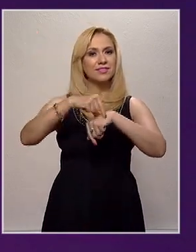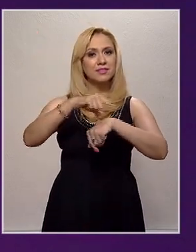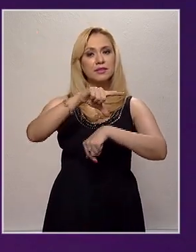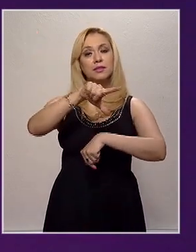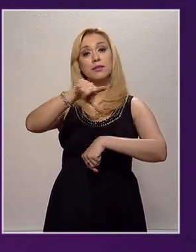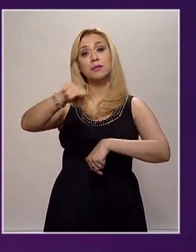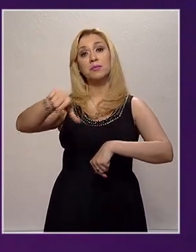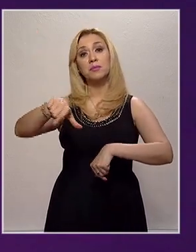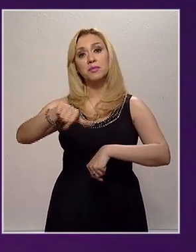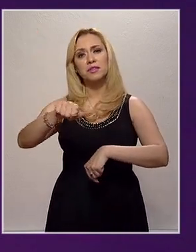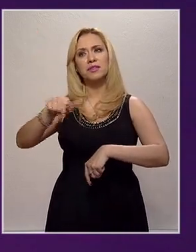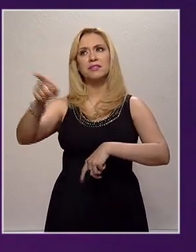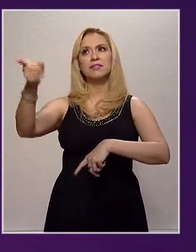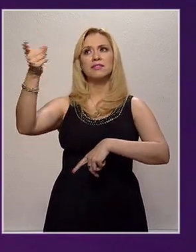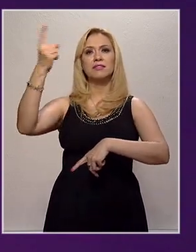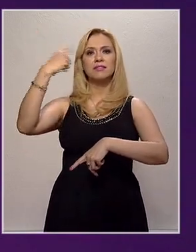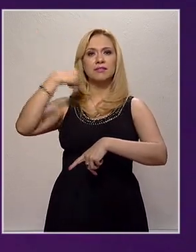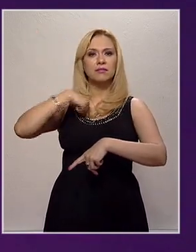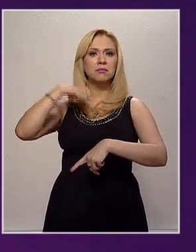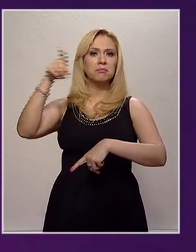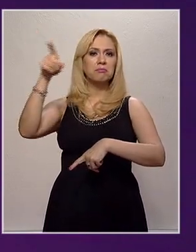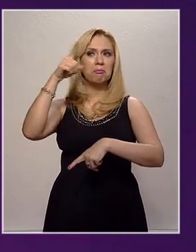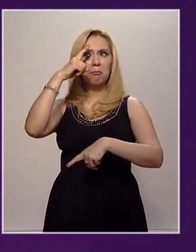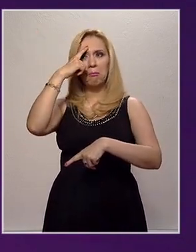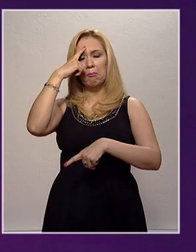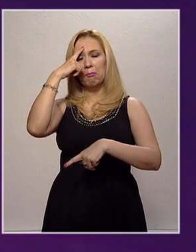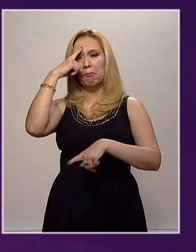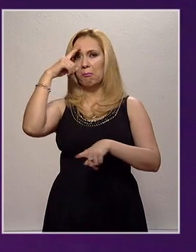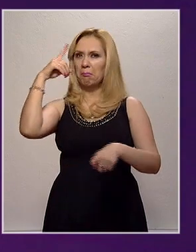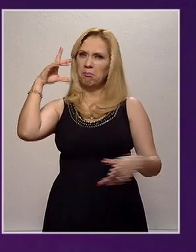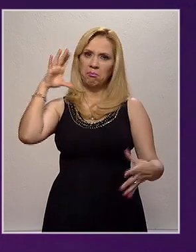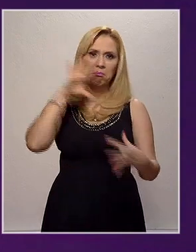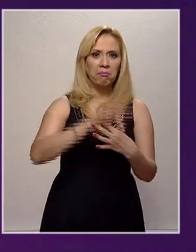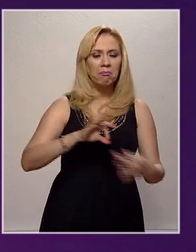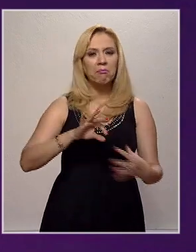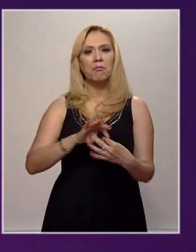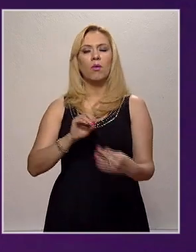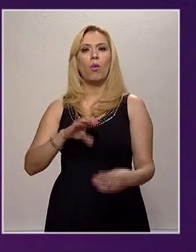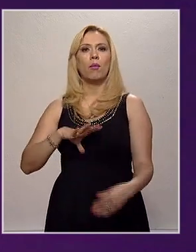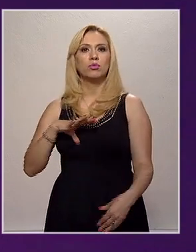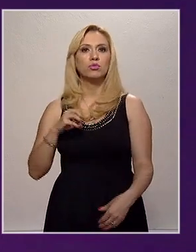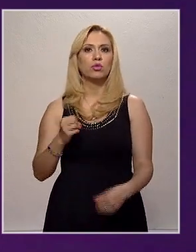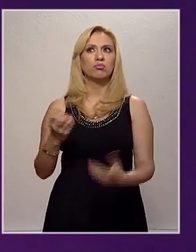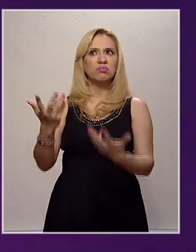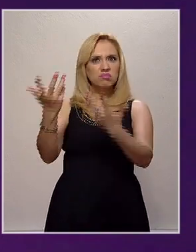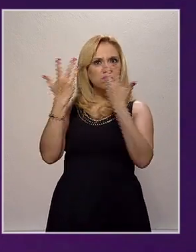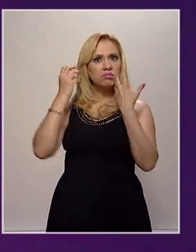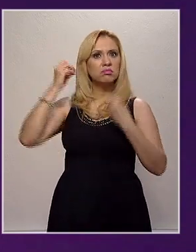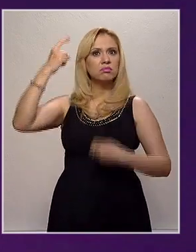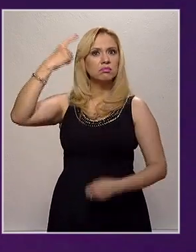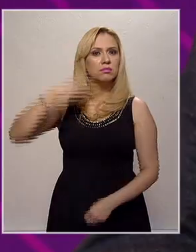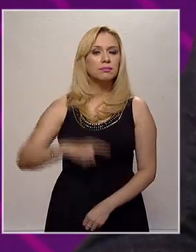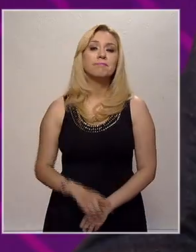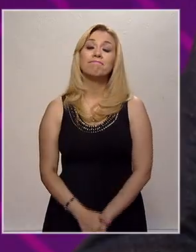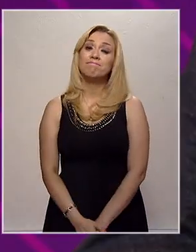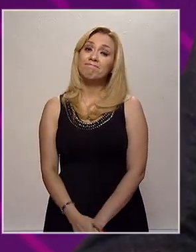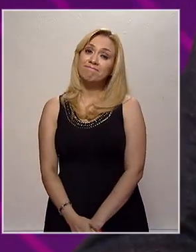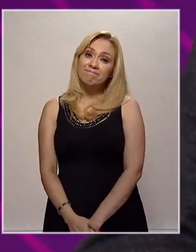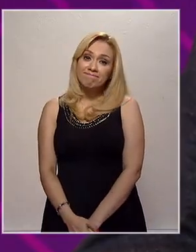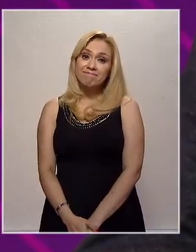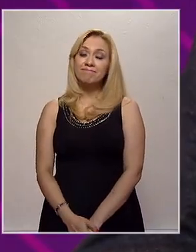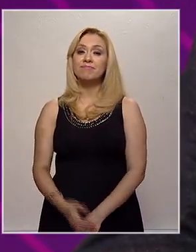después ejerce sobre los pacientes y muchas veces conduce a formas de abuso, maltrato, etc. En el caso de la violencia